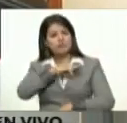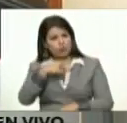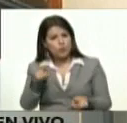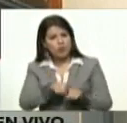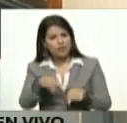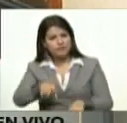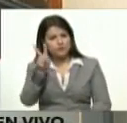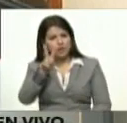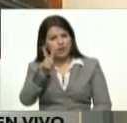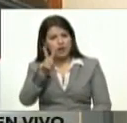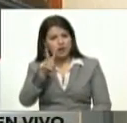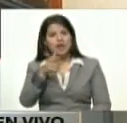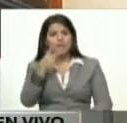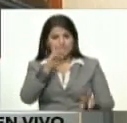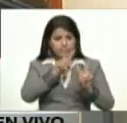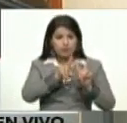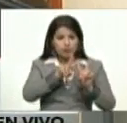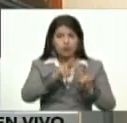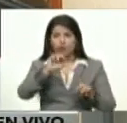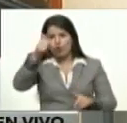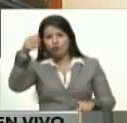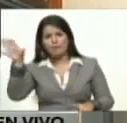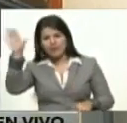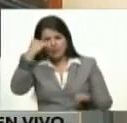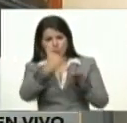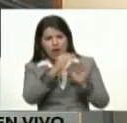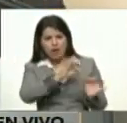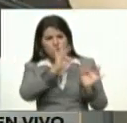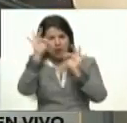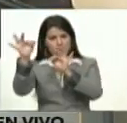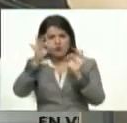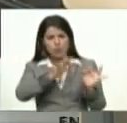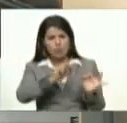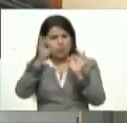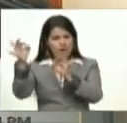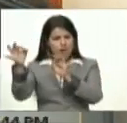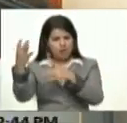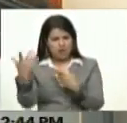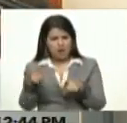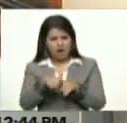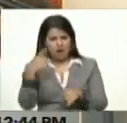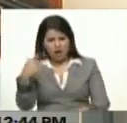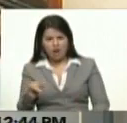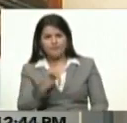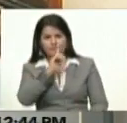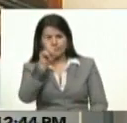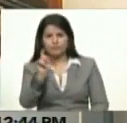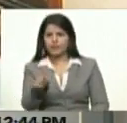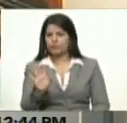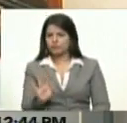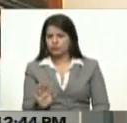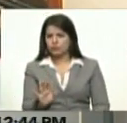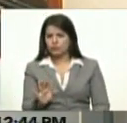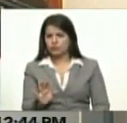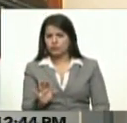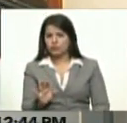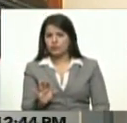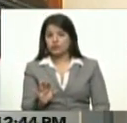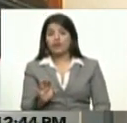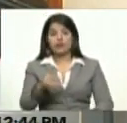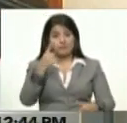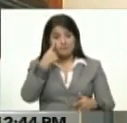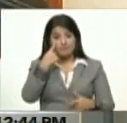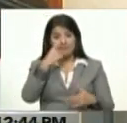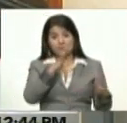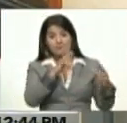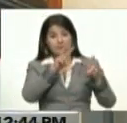programa de construcción de viviendas de la magnitud, de la dimensión de la gran misión Vivienda Venezuela, aunada a la gran